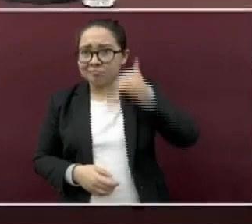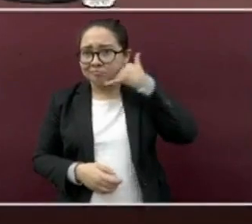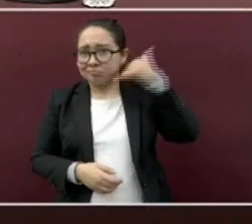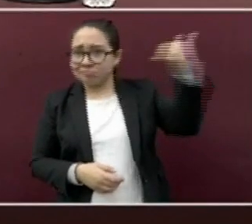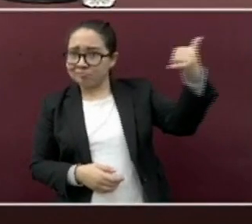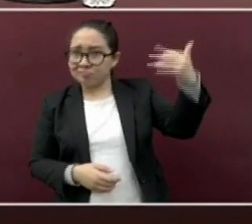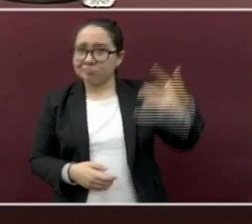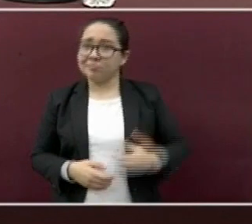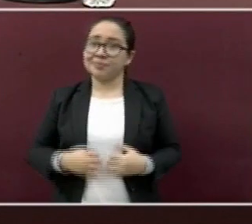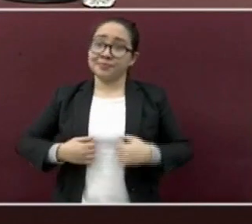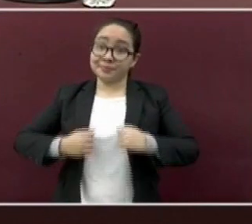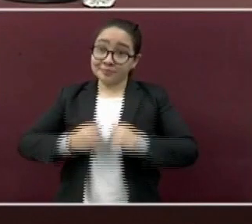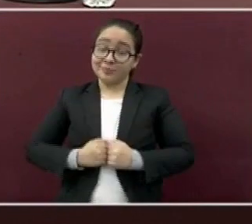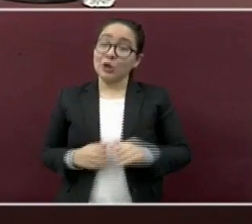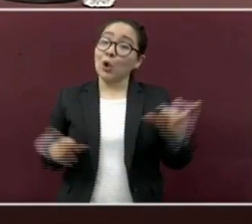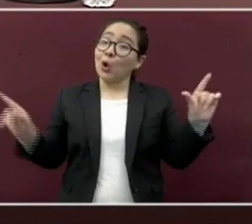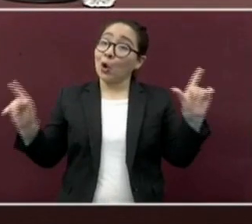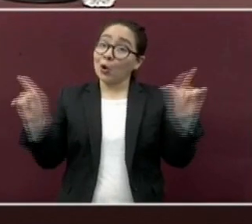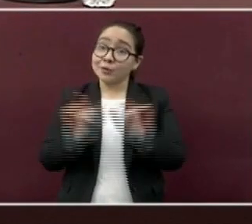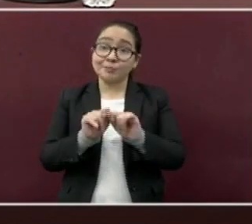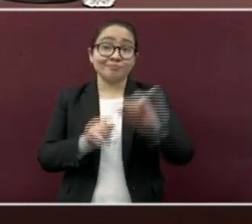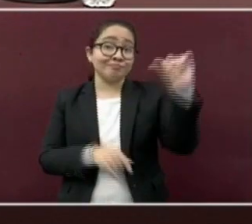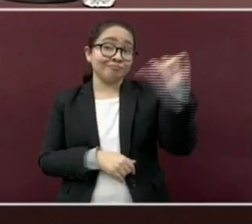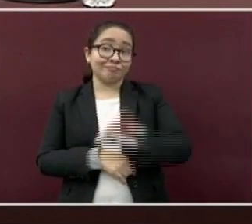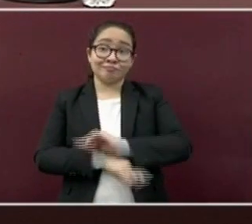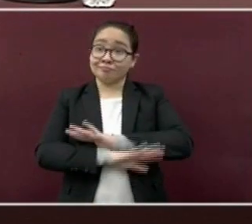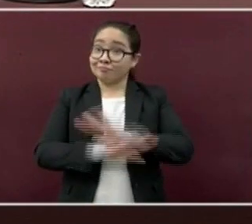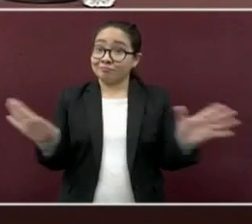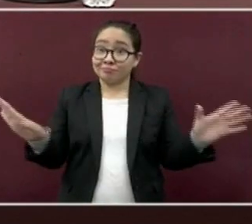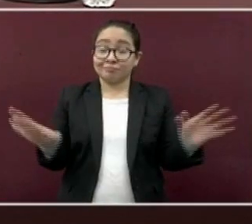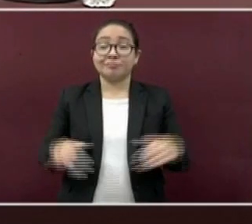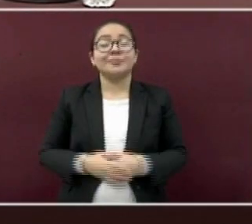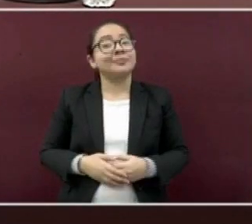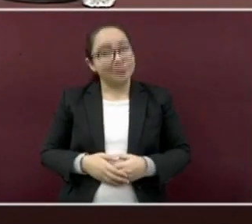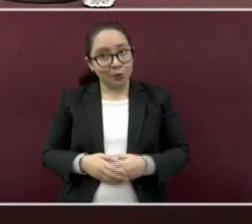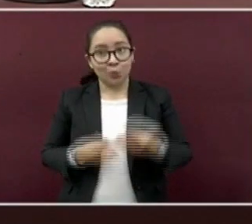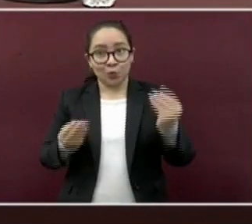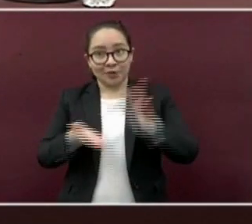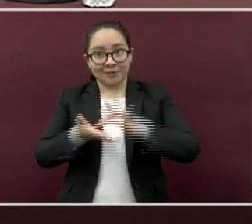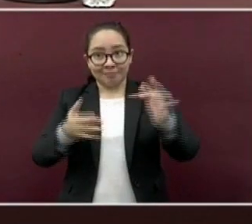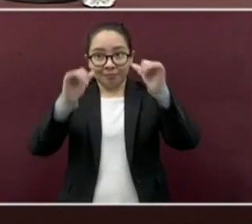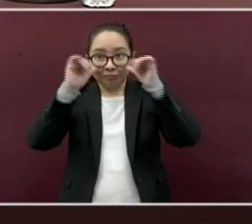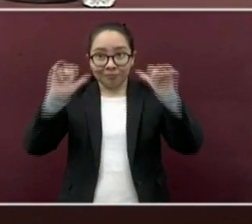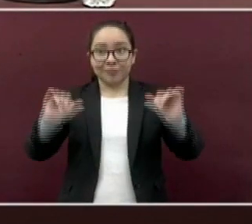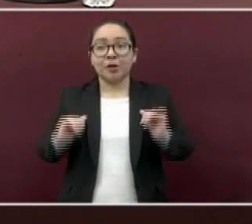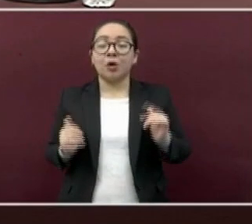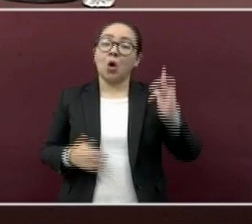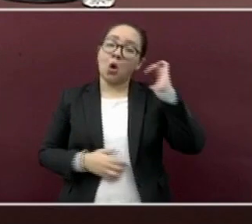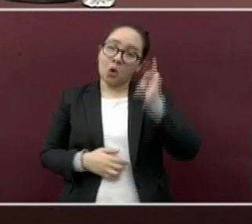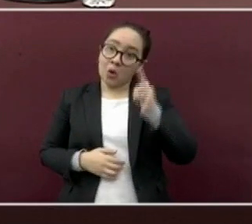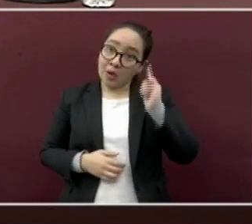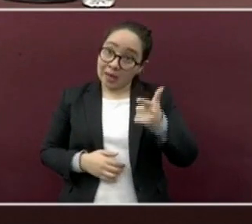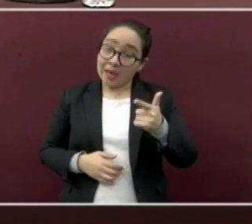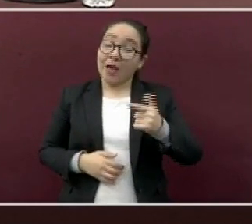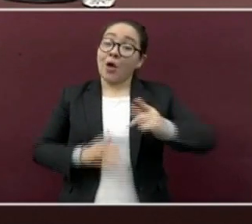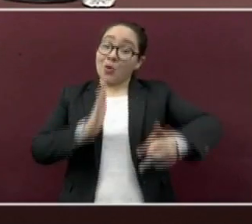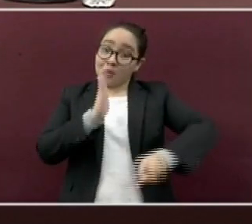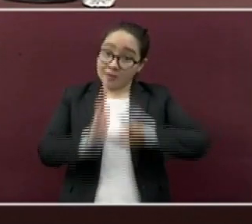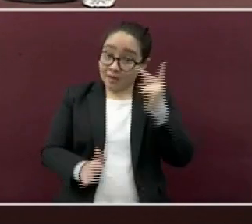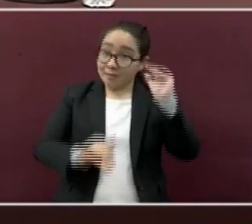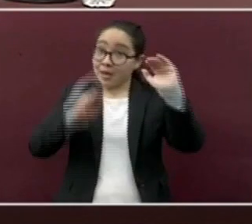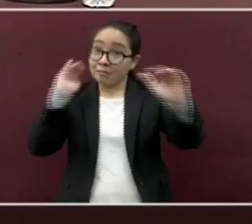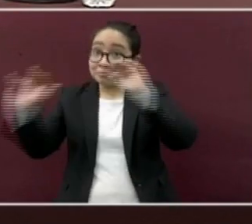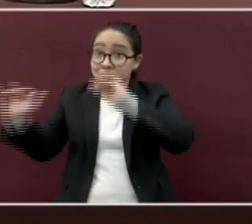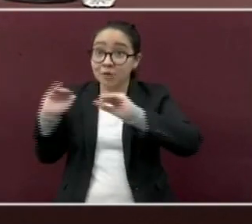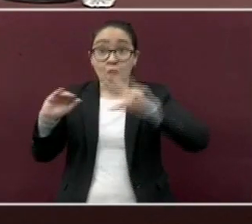COVID-19. Por hoy, familia veracruzana, es todo. Muchas gracias por su atención, y nuevamente les digo,